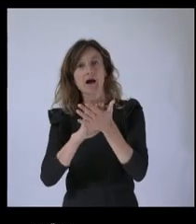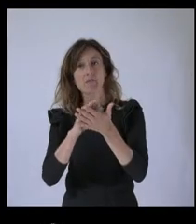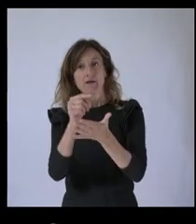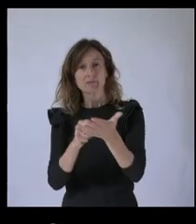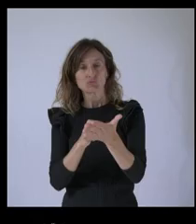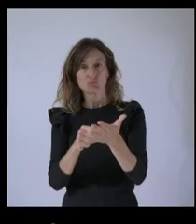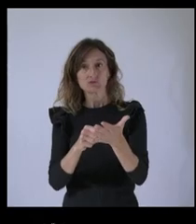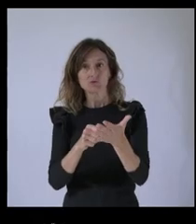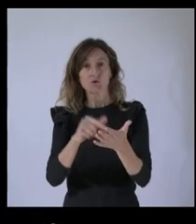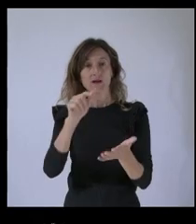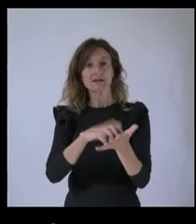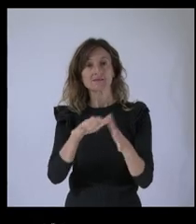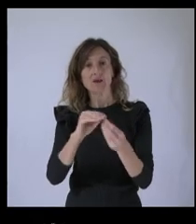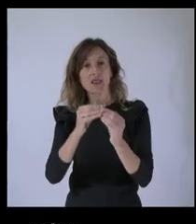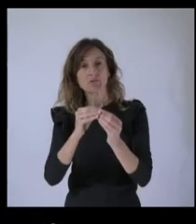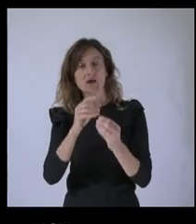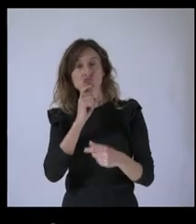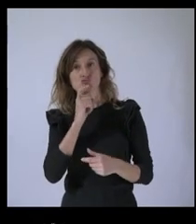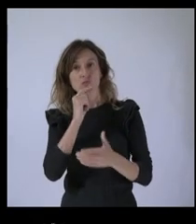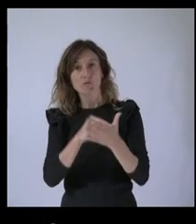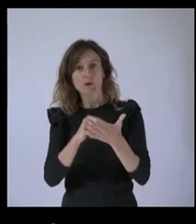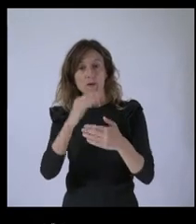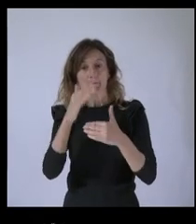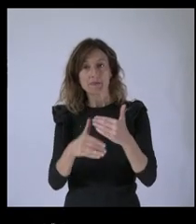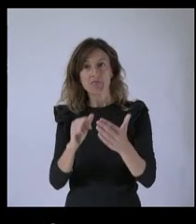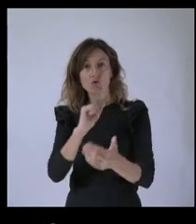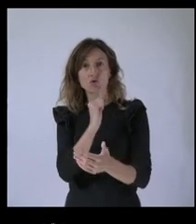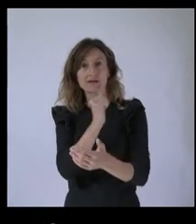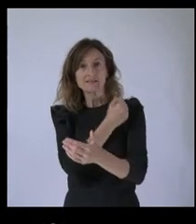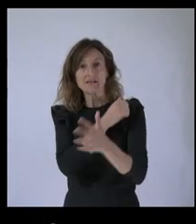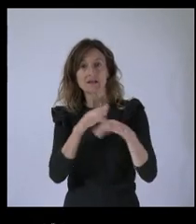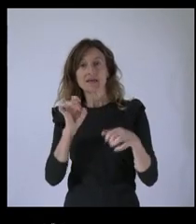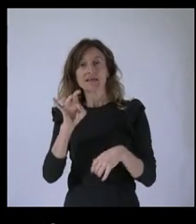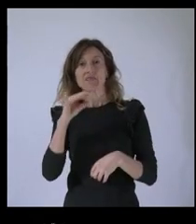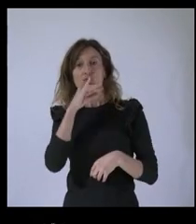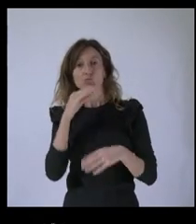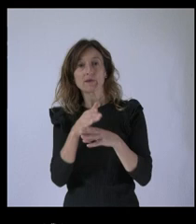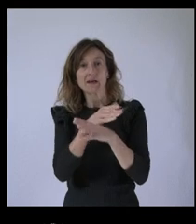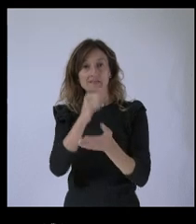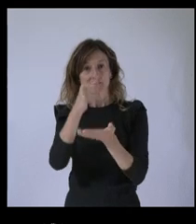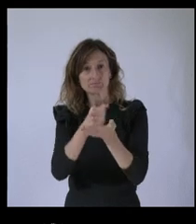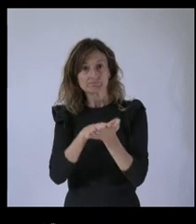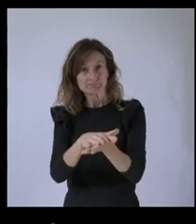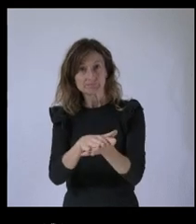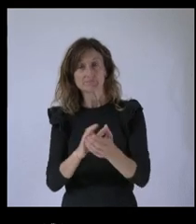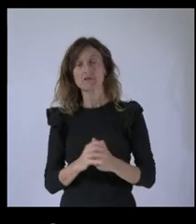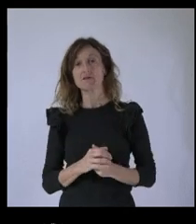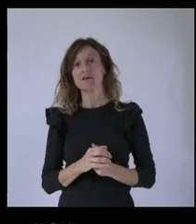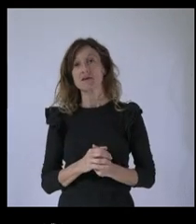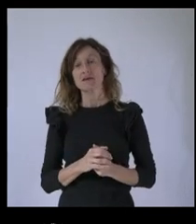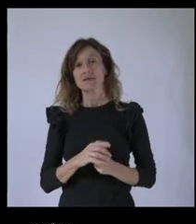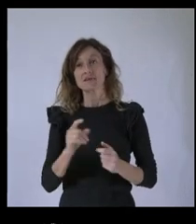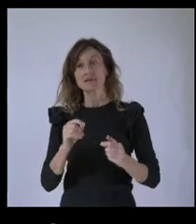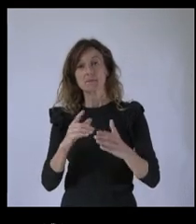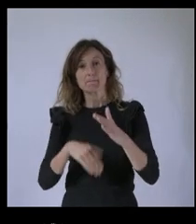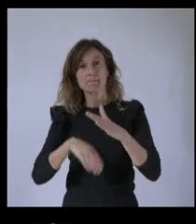elaboración de los presupuestos de castill León piensan cumplir el plazo de registrarlo en las Cortes antes del 15 de octubre y si también piensan presentar el techo de gasto